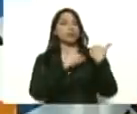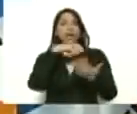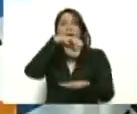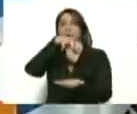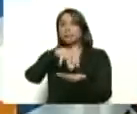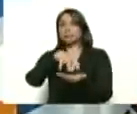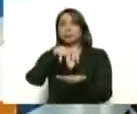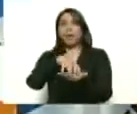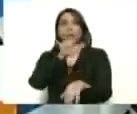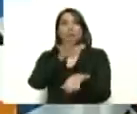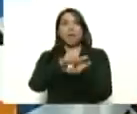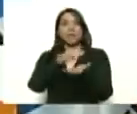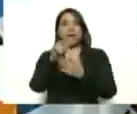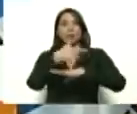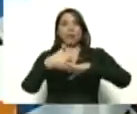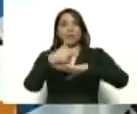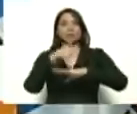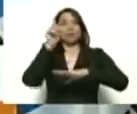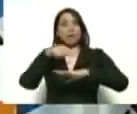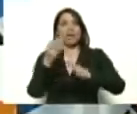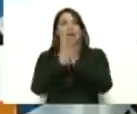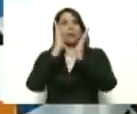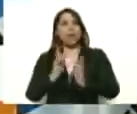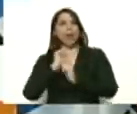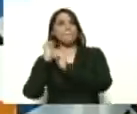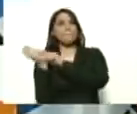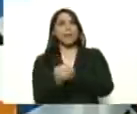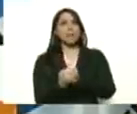Nueva Esparta y de una academia de béisbol